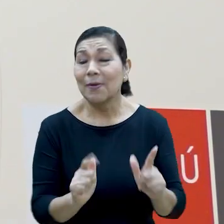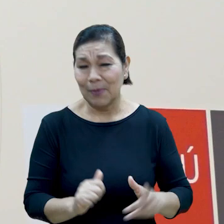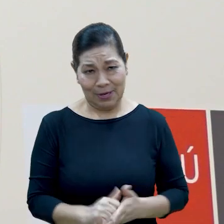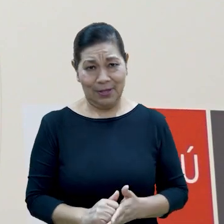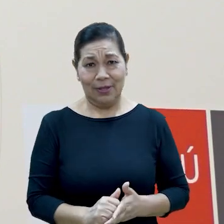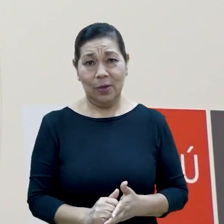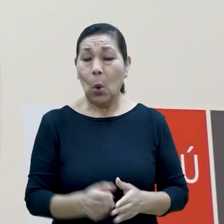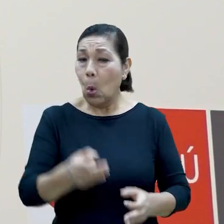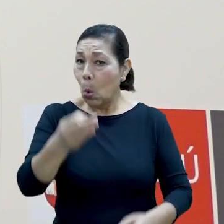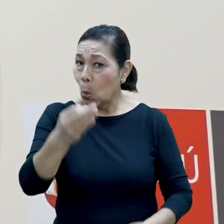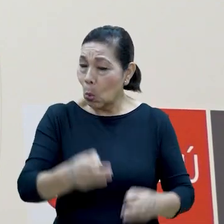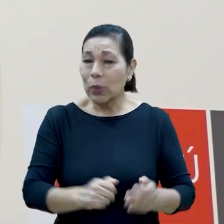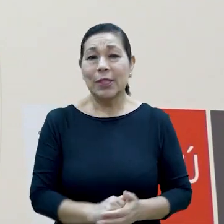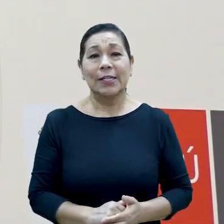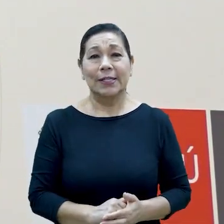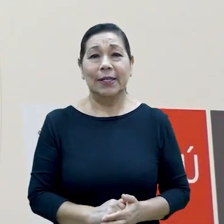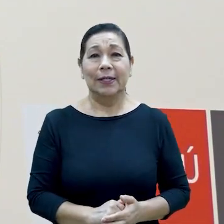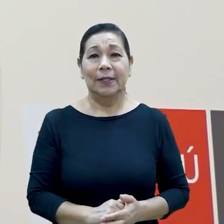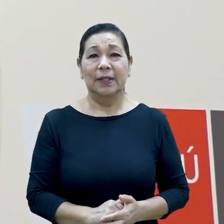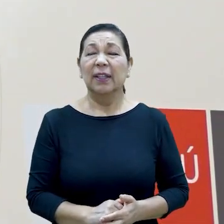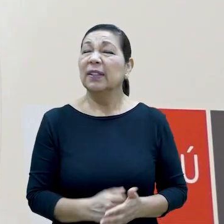libertad, la justicia,